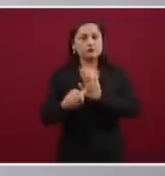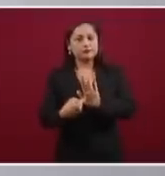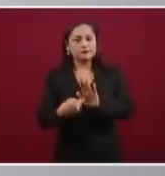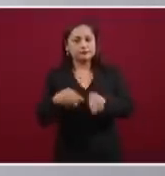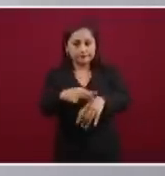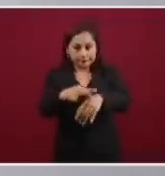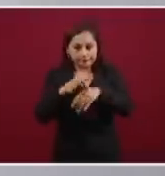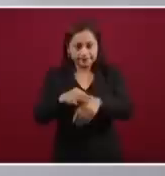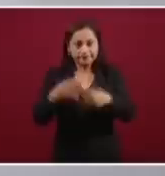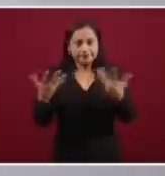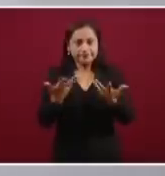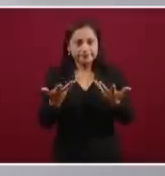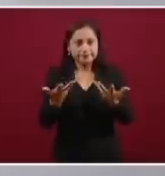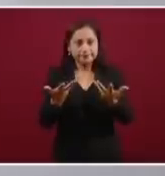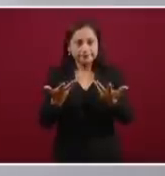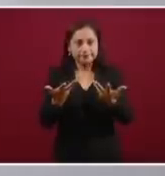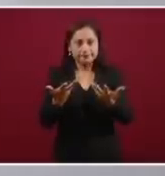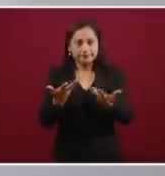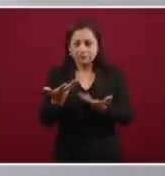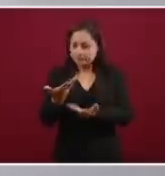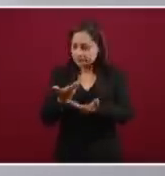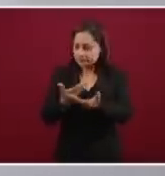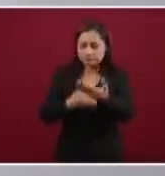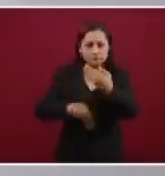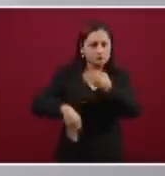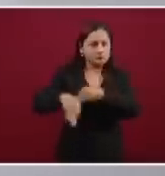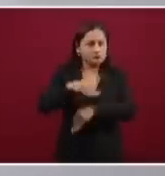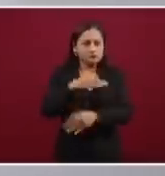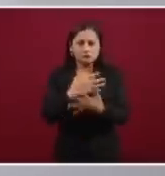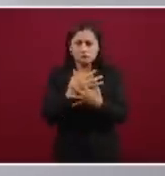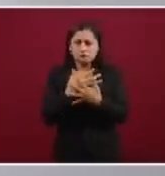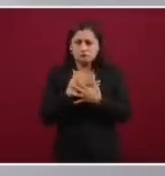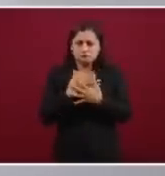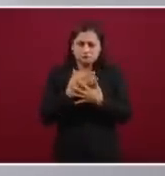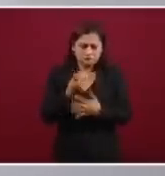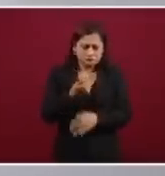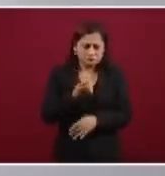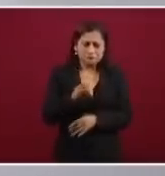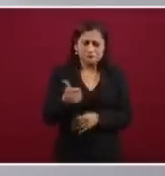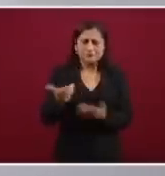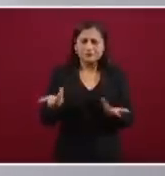otros, y aunque no les guste,